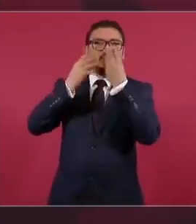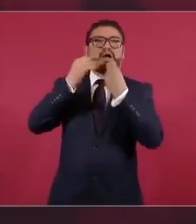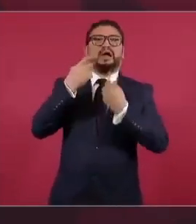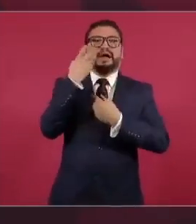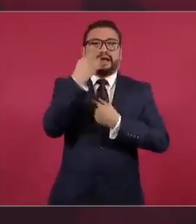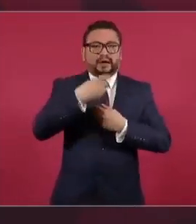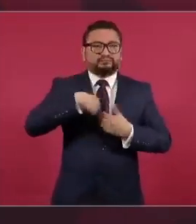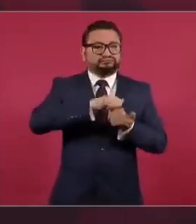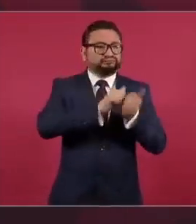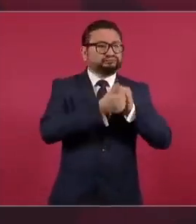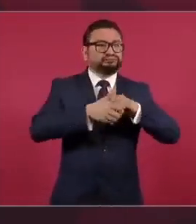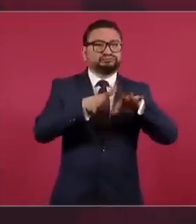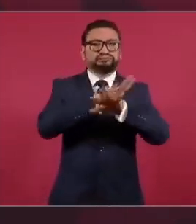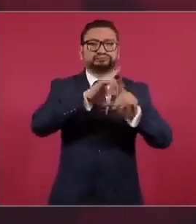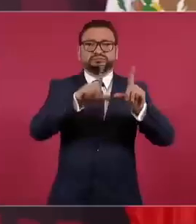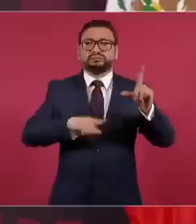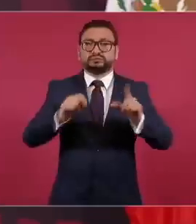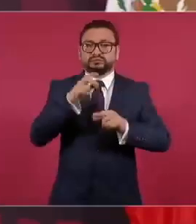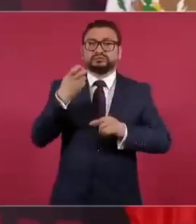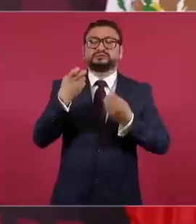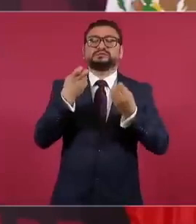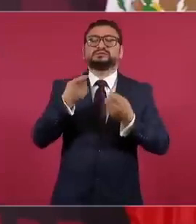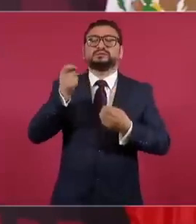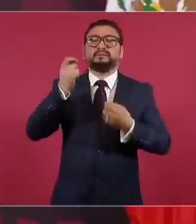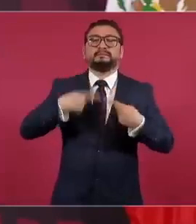millones de mexicanos